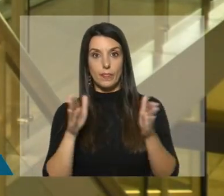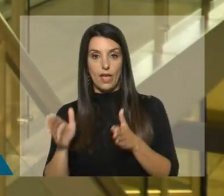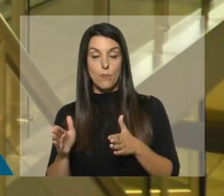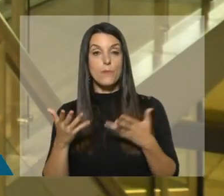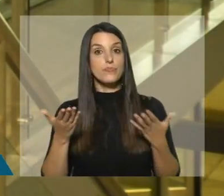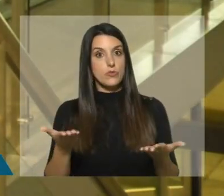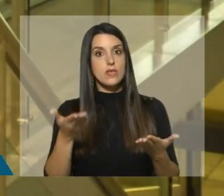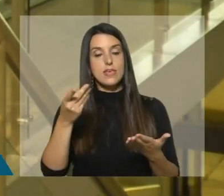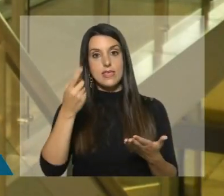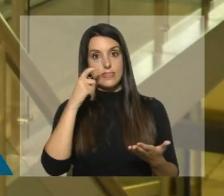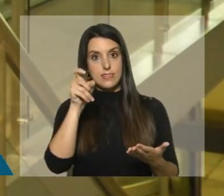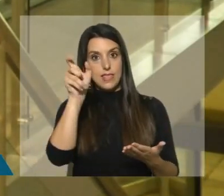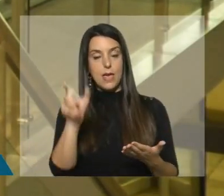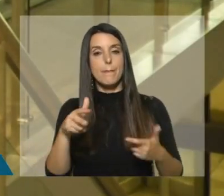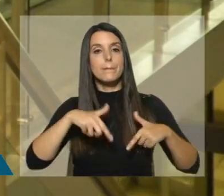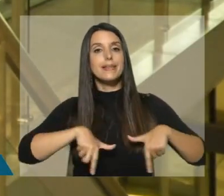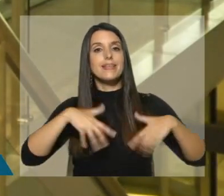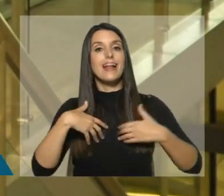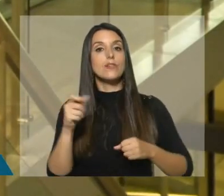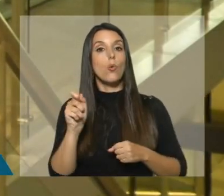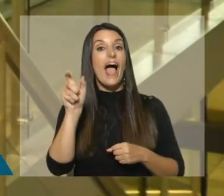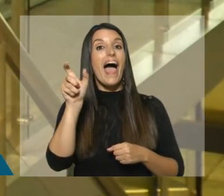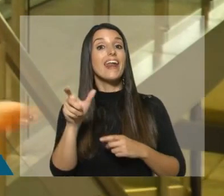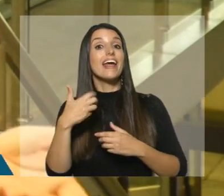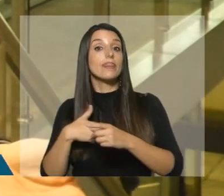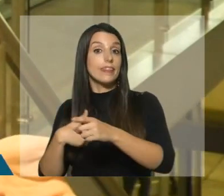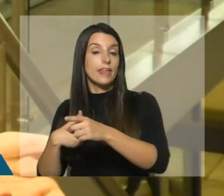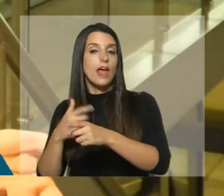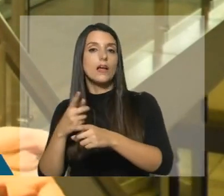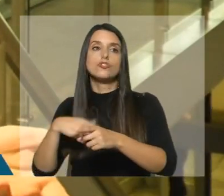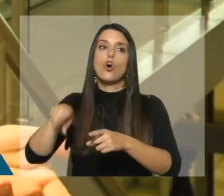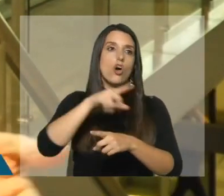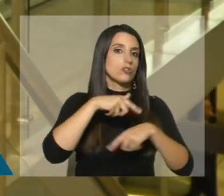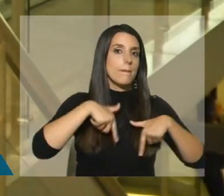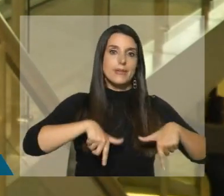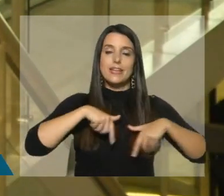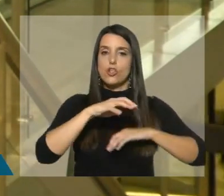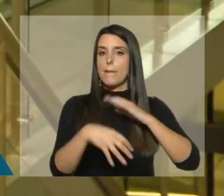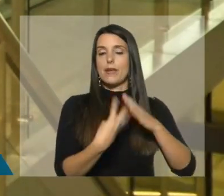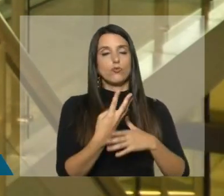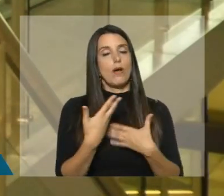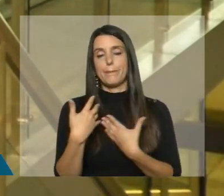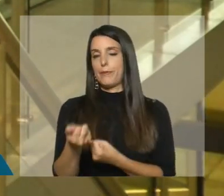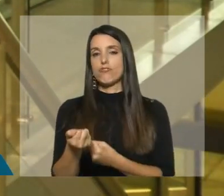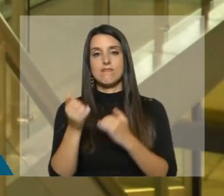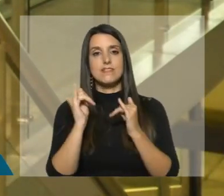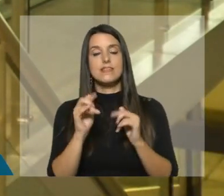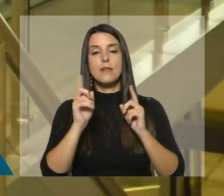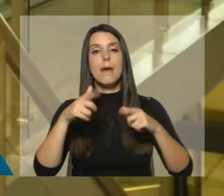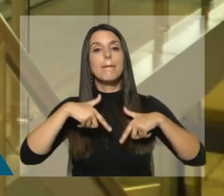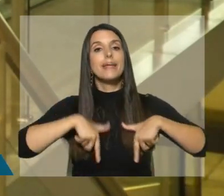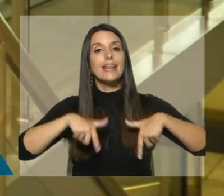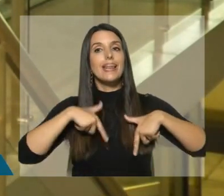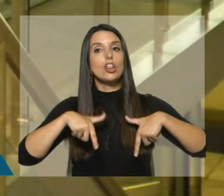Bueno, esta posición de la ministra de Salud argentina era acompañado por todos los ministros del Mercosur, incluso también el